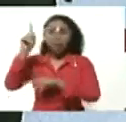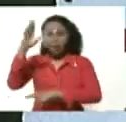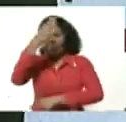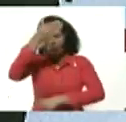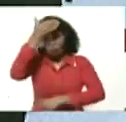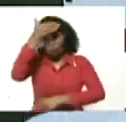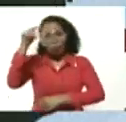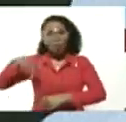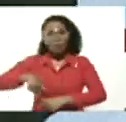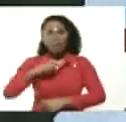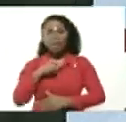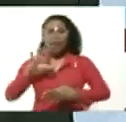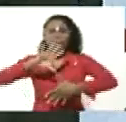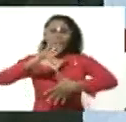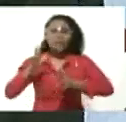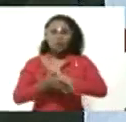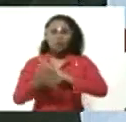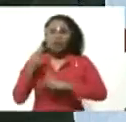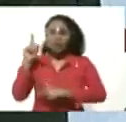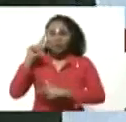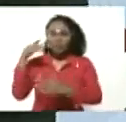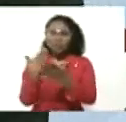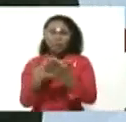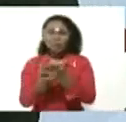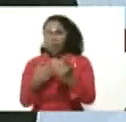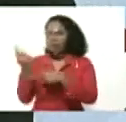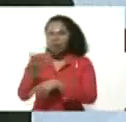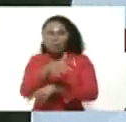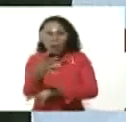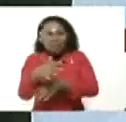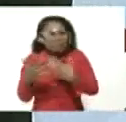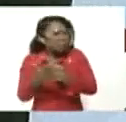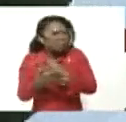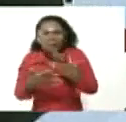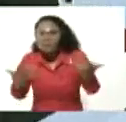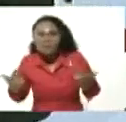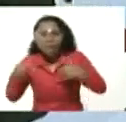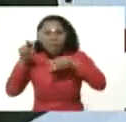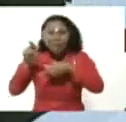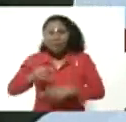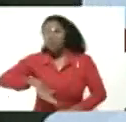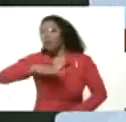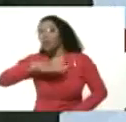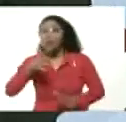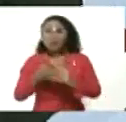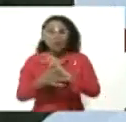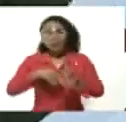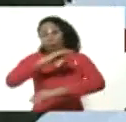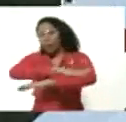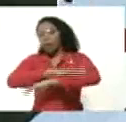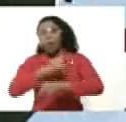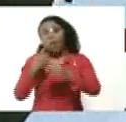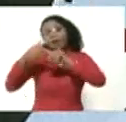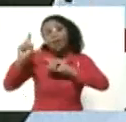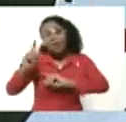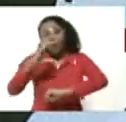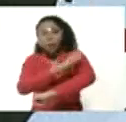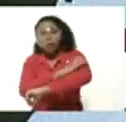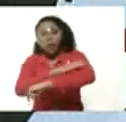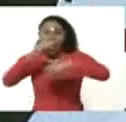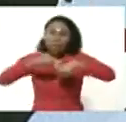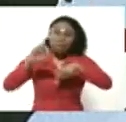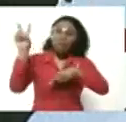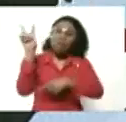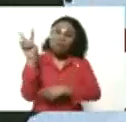continente americano, demuestra un comportamiento que se parece en exceso al comportamiento de otras derechas aquí, en